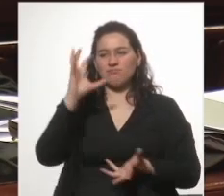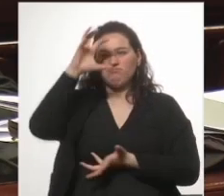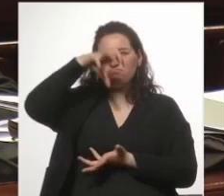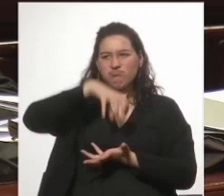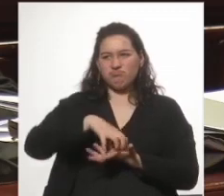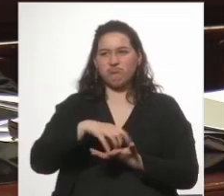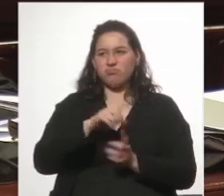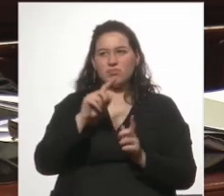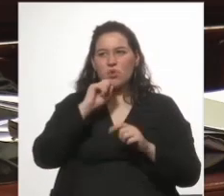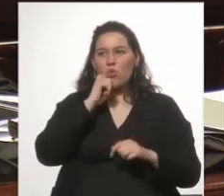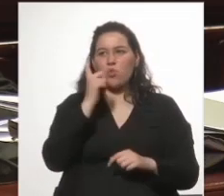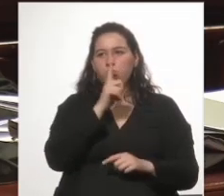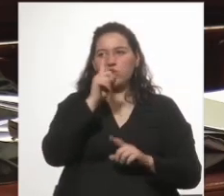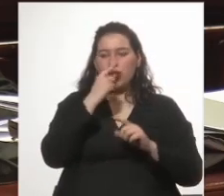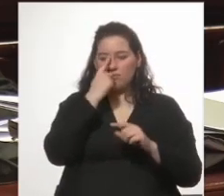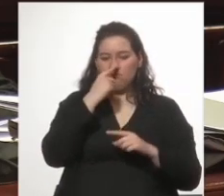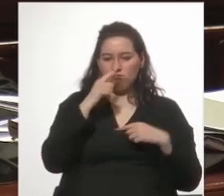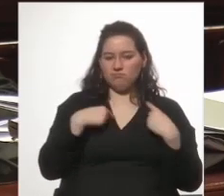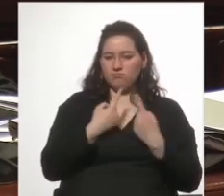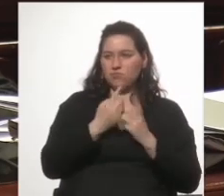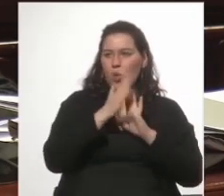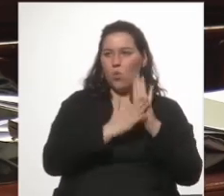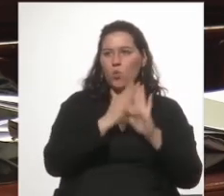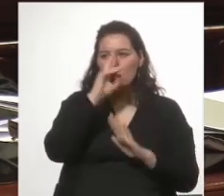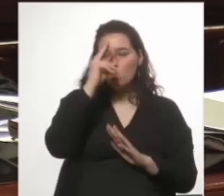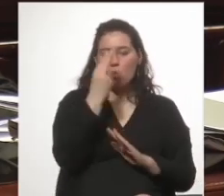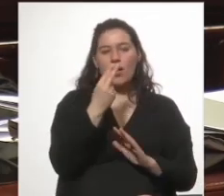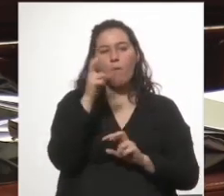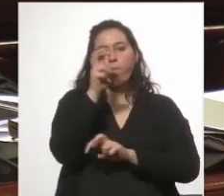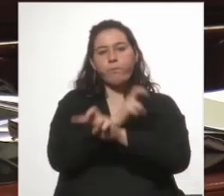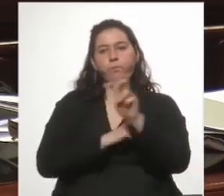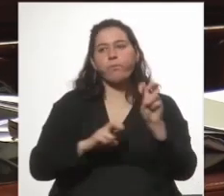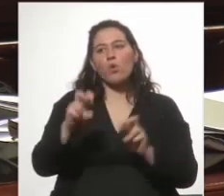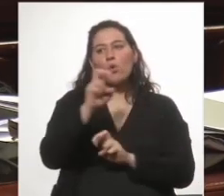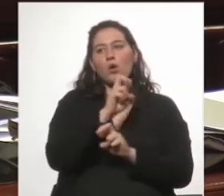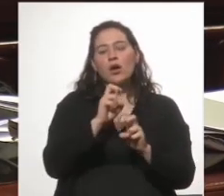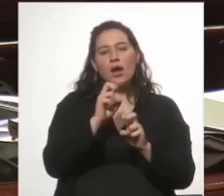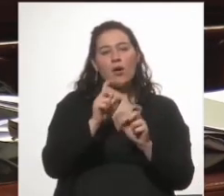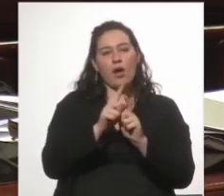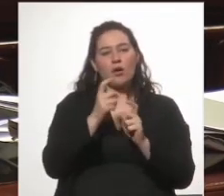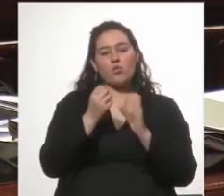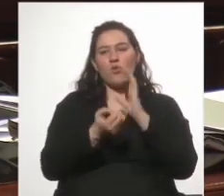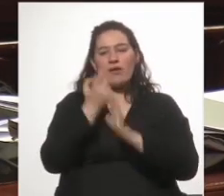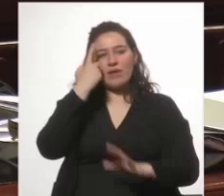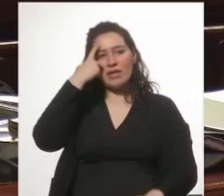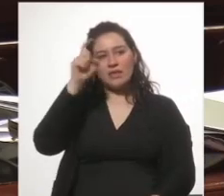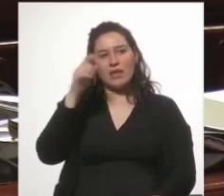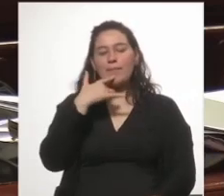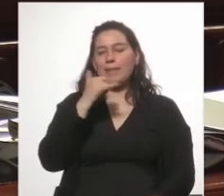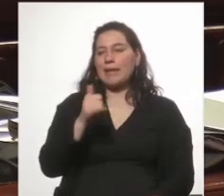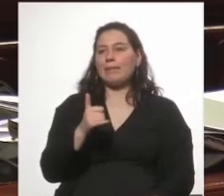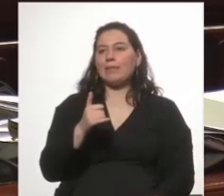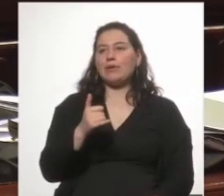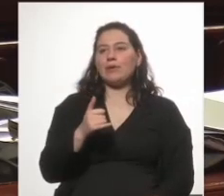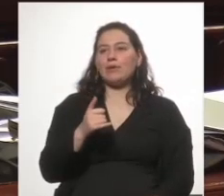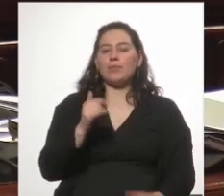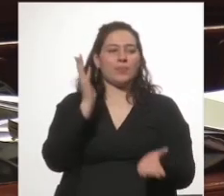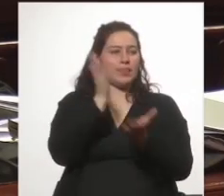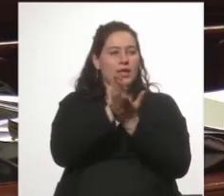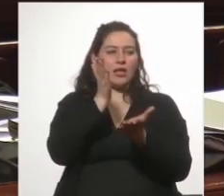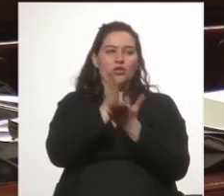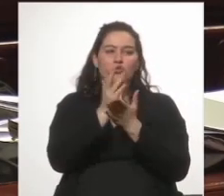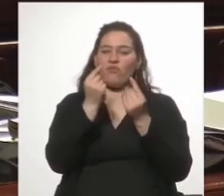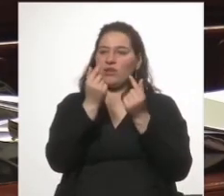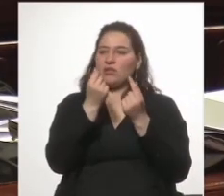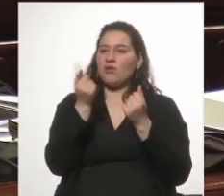condiciones humillantes para los intereses nacionales. Se pretendió enarbolar nuevas banderas, entre ellos la mascarada de derechos